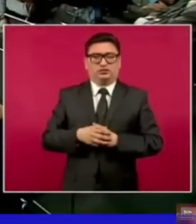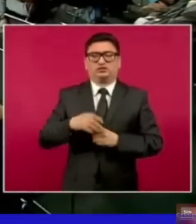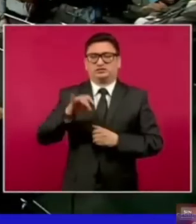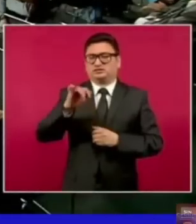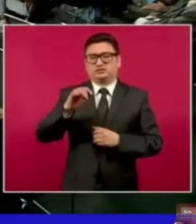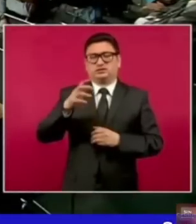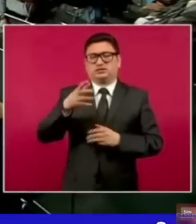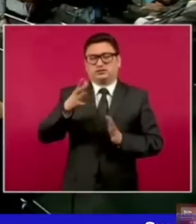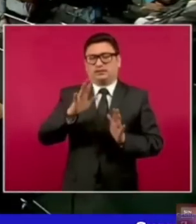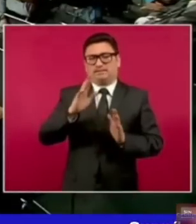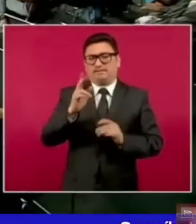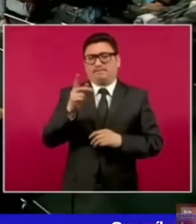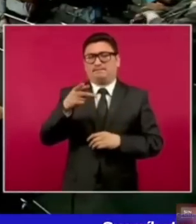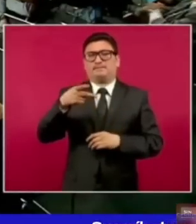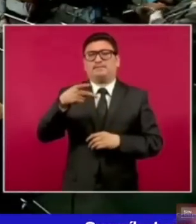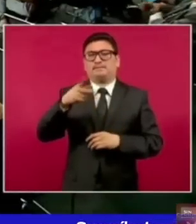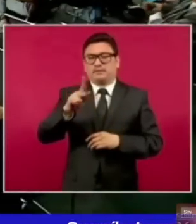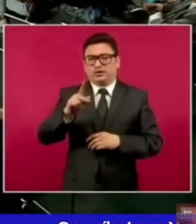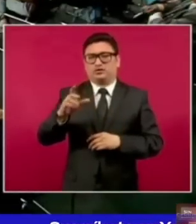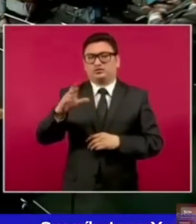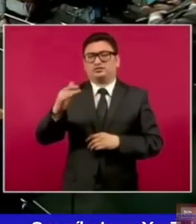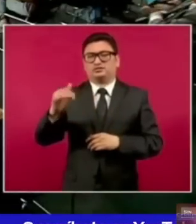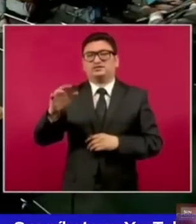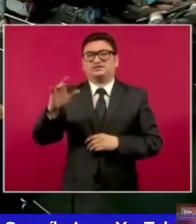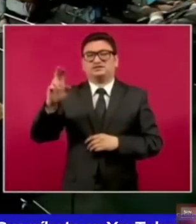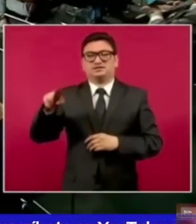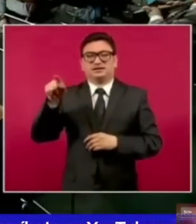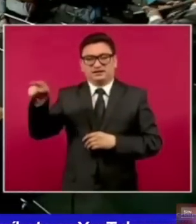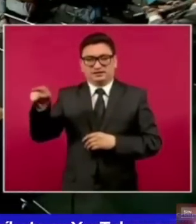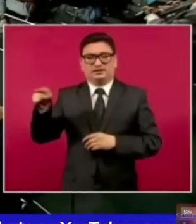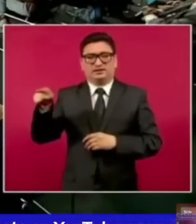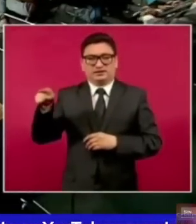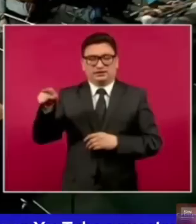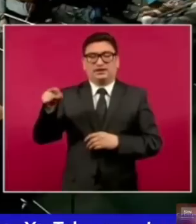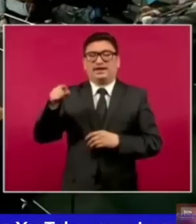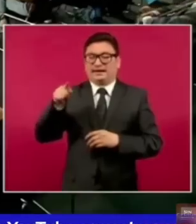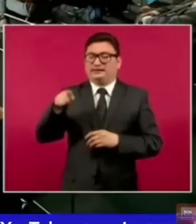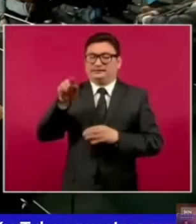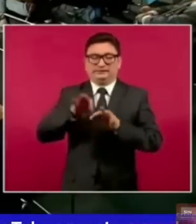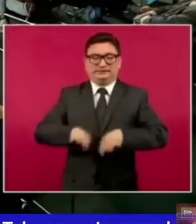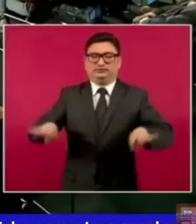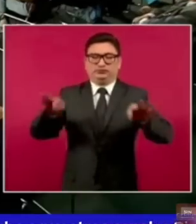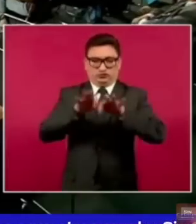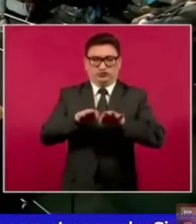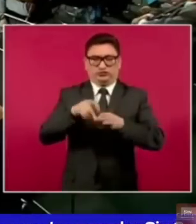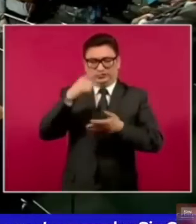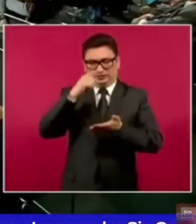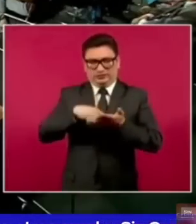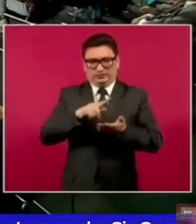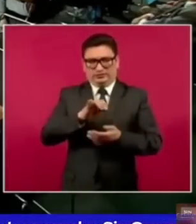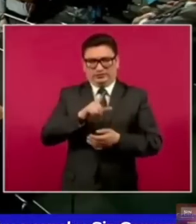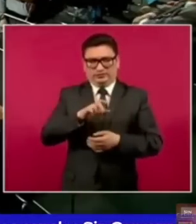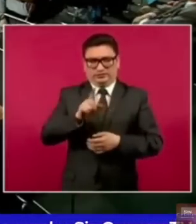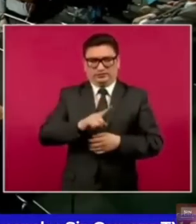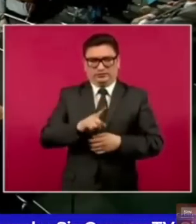Sí, pero el CISEN es clave. Creo que Tello Pion.